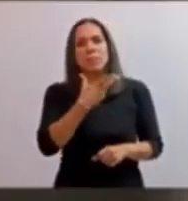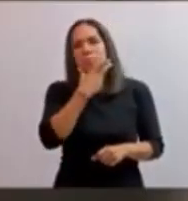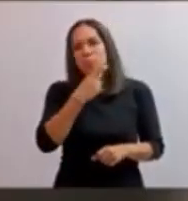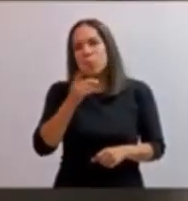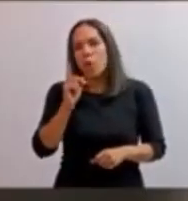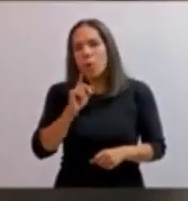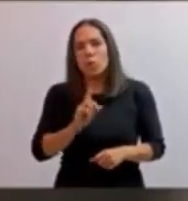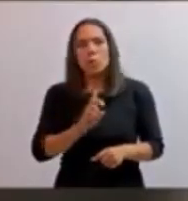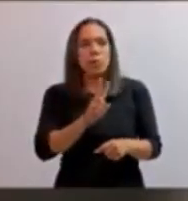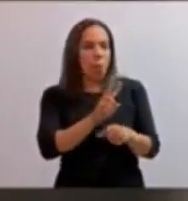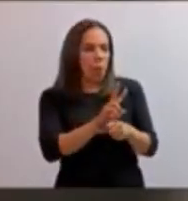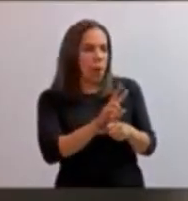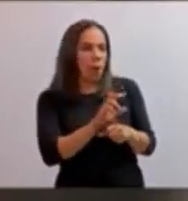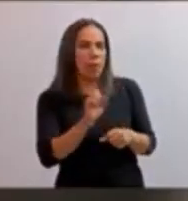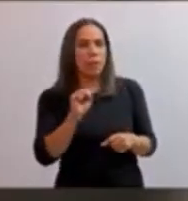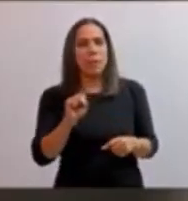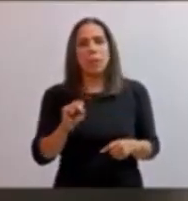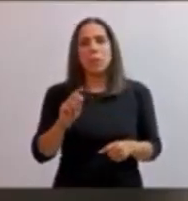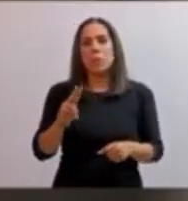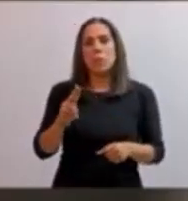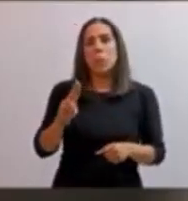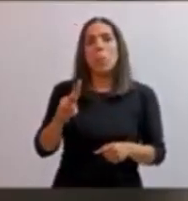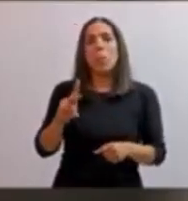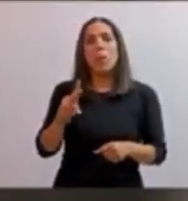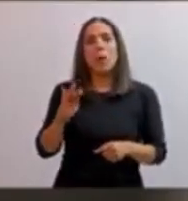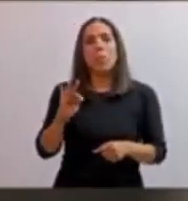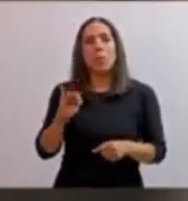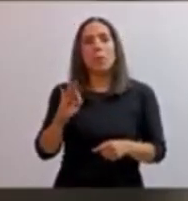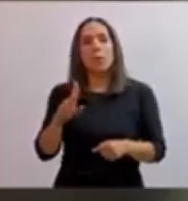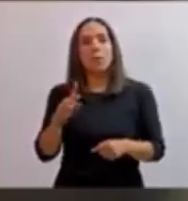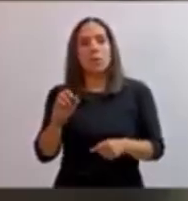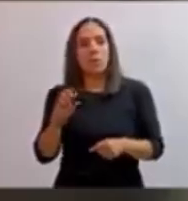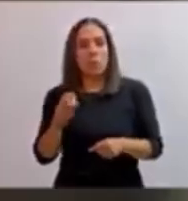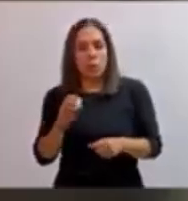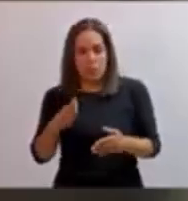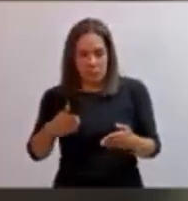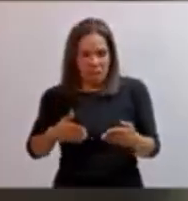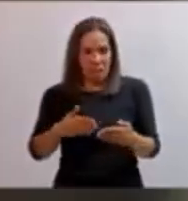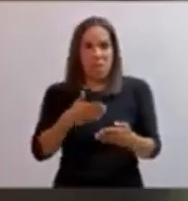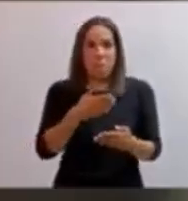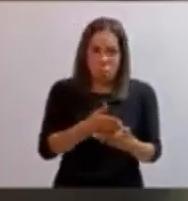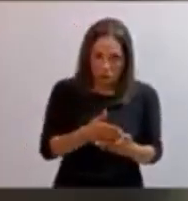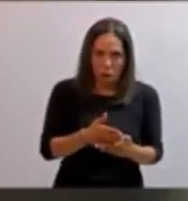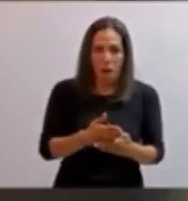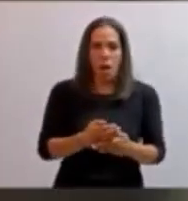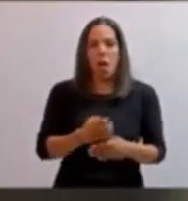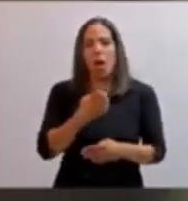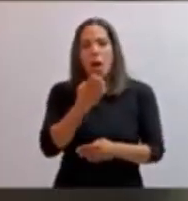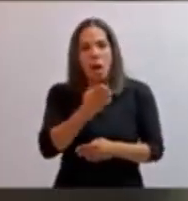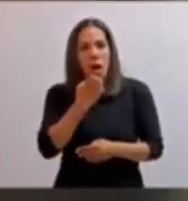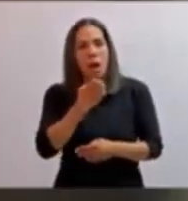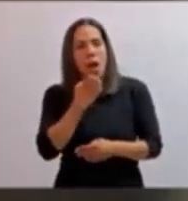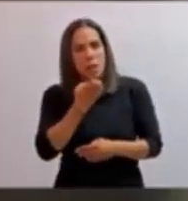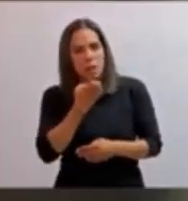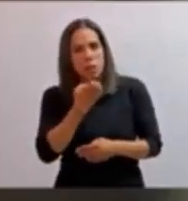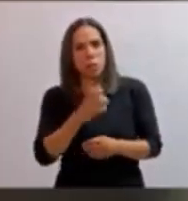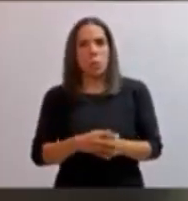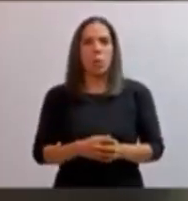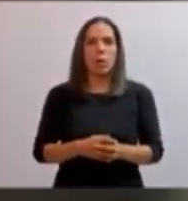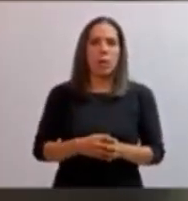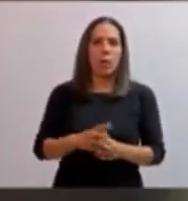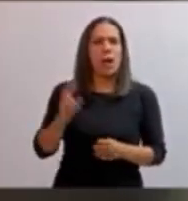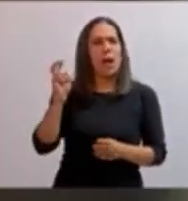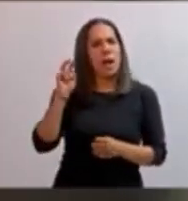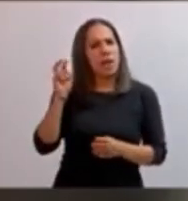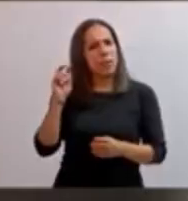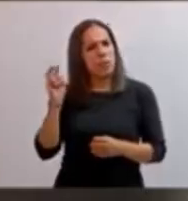escuela que van al terreno, que van a las aulas, que están con los maestros, que los escuchan, y